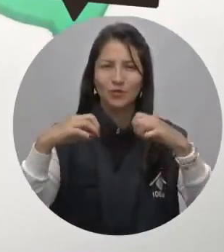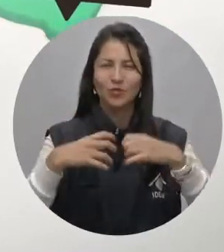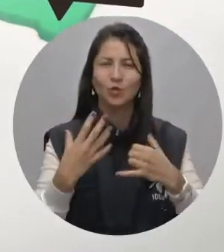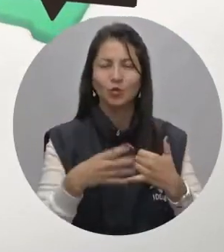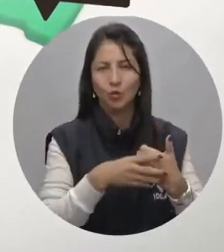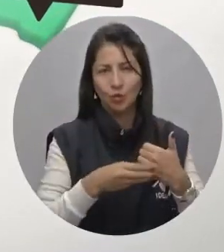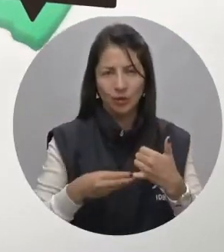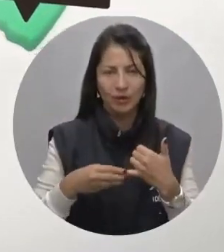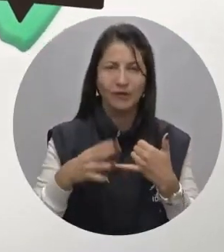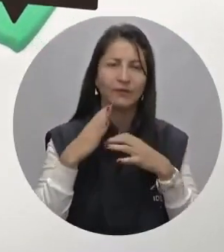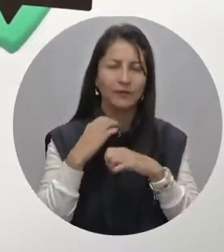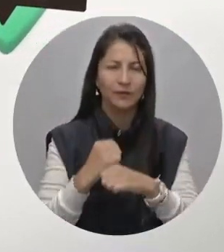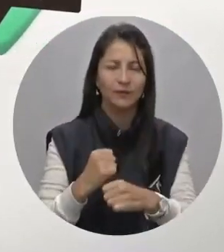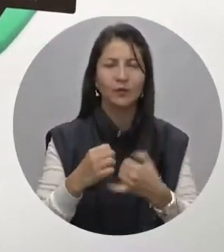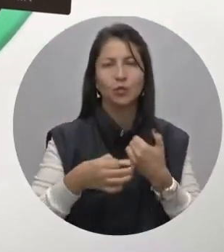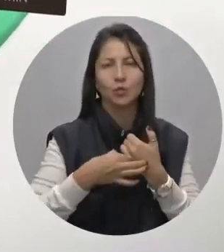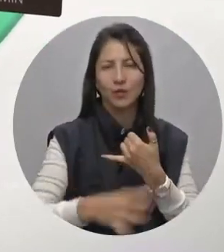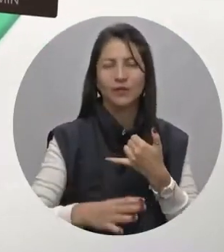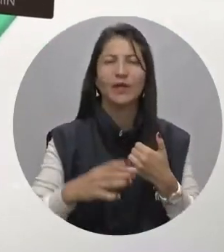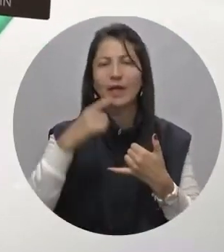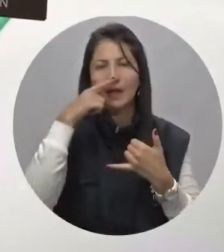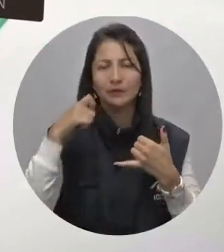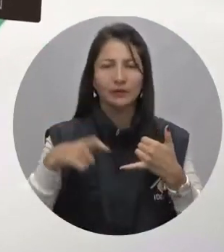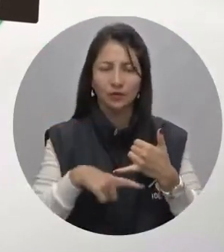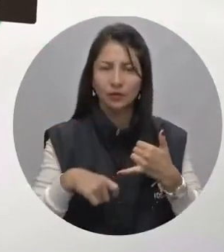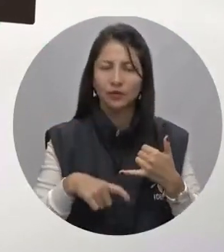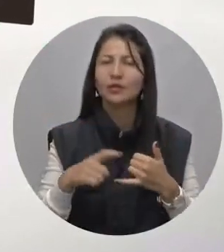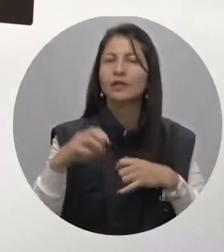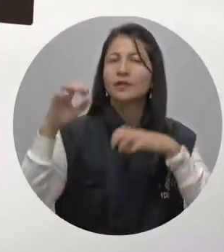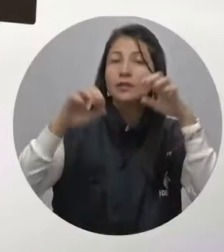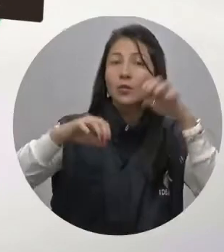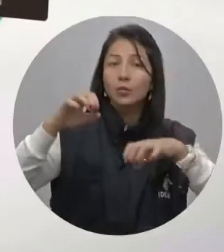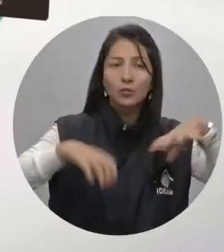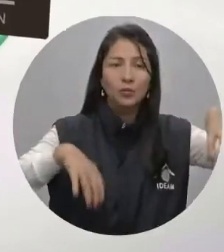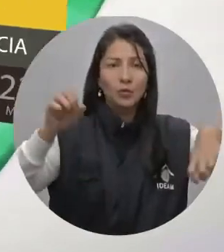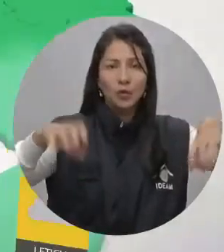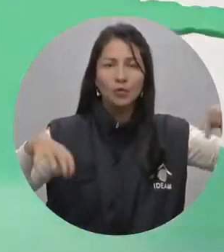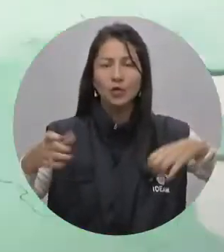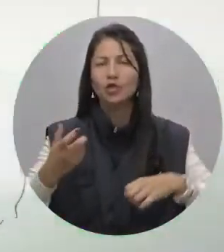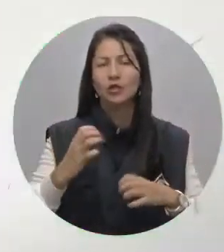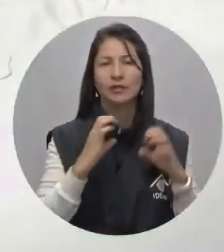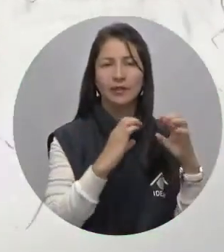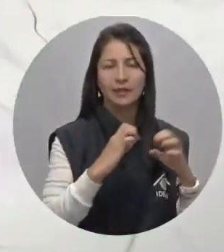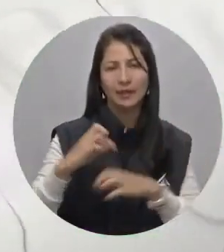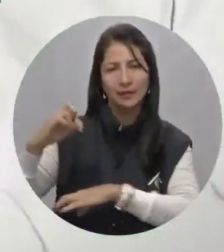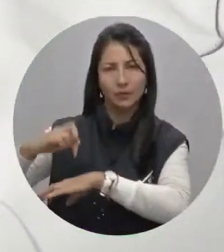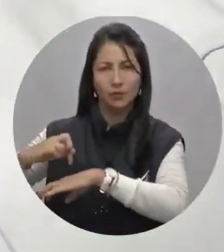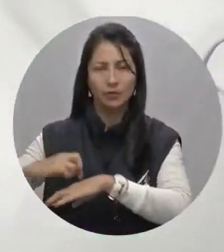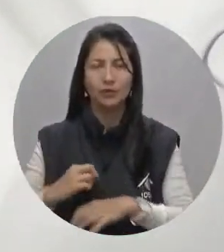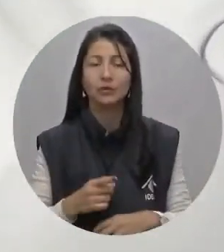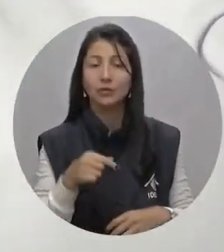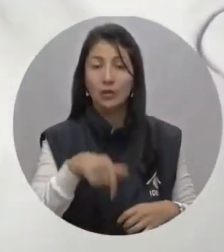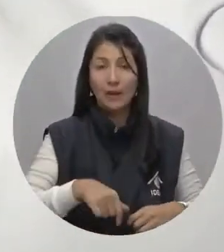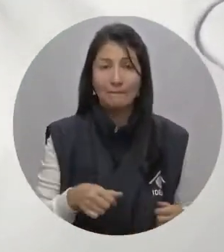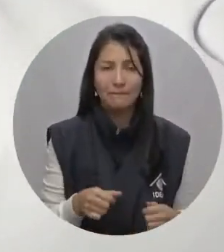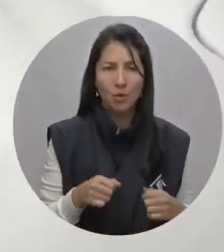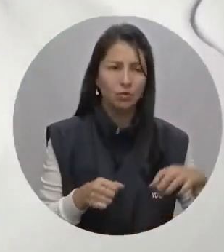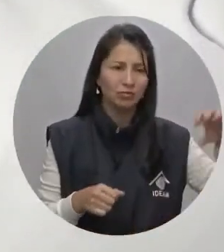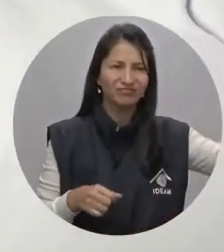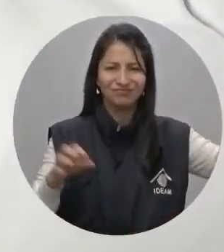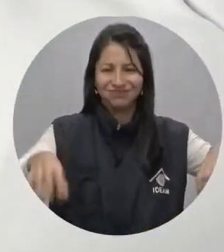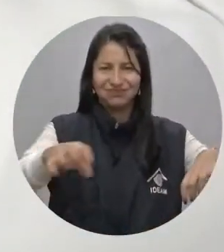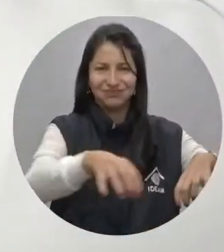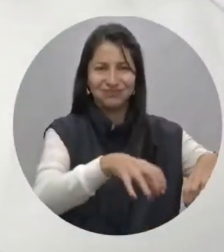lluvias en amplios sectores de Guainía, Baupés, Guaviare y Amazonas, y lluvias intermitentes en Caquetá y Putumayo. En la capital tendremos